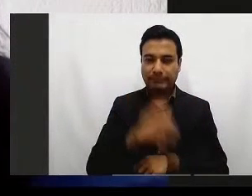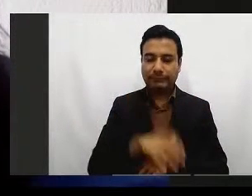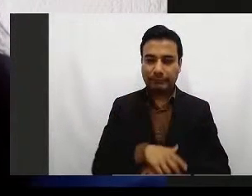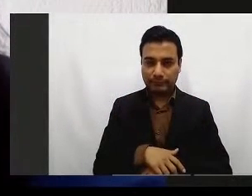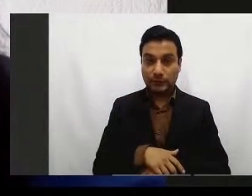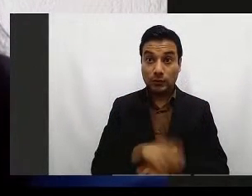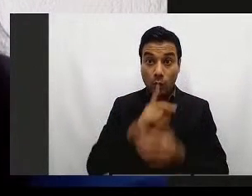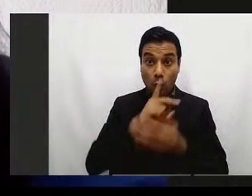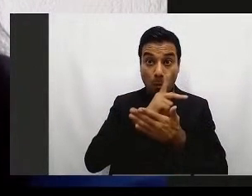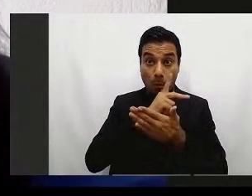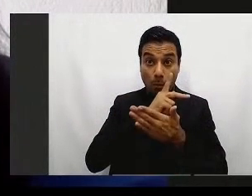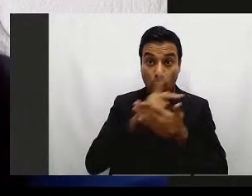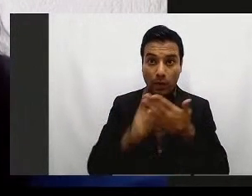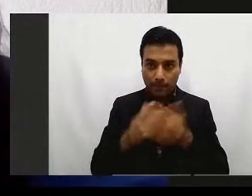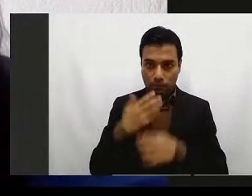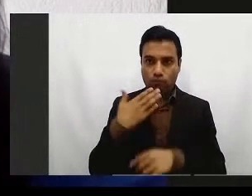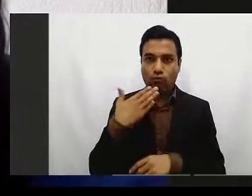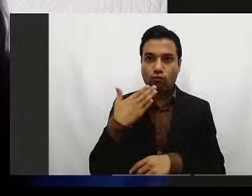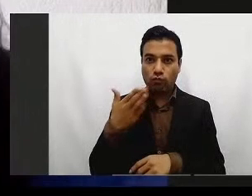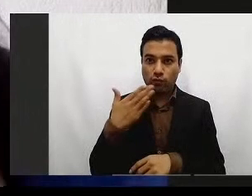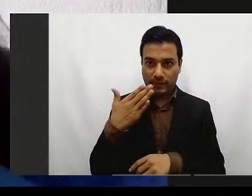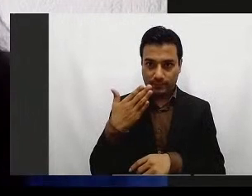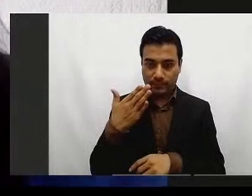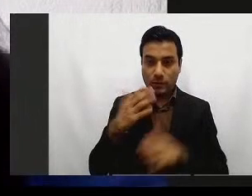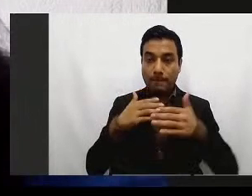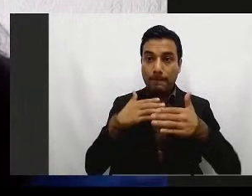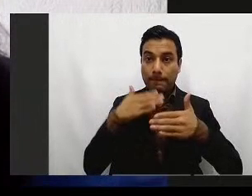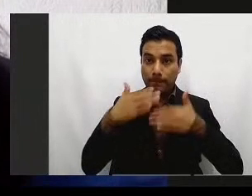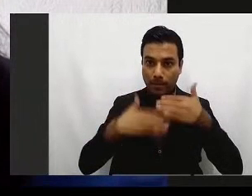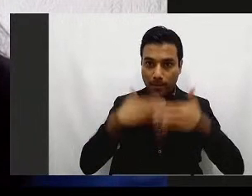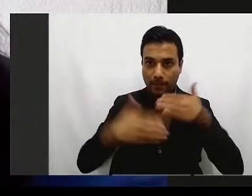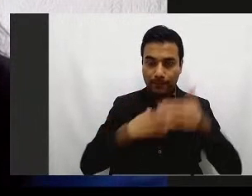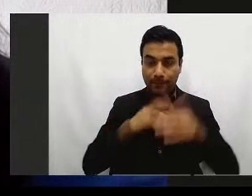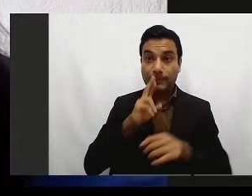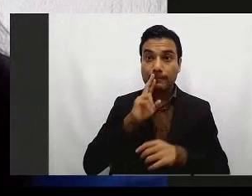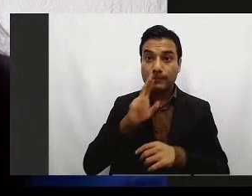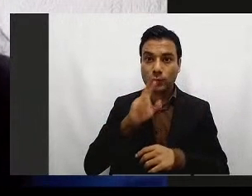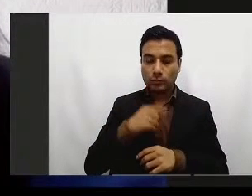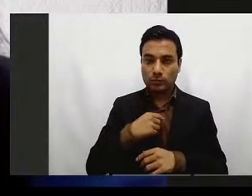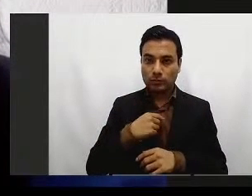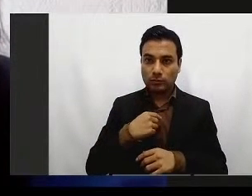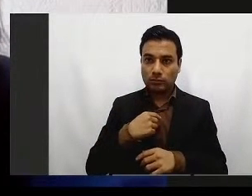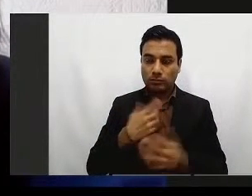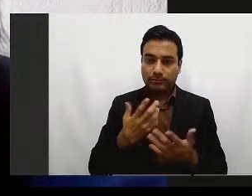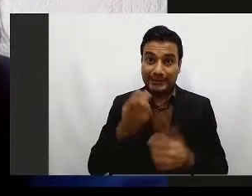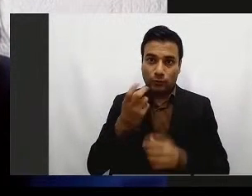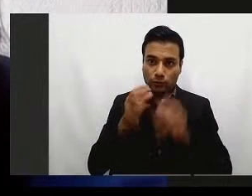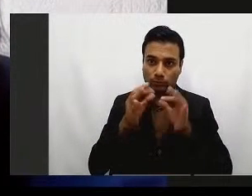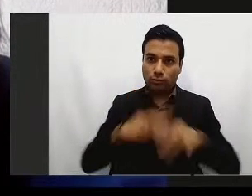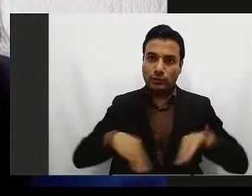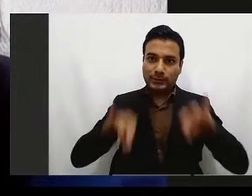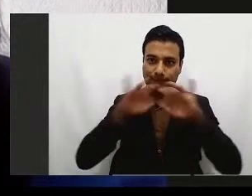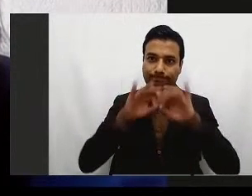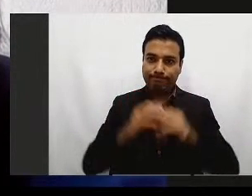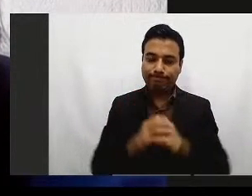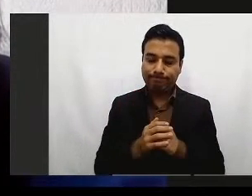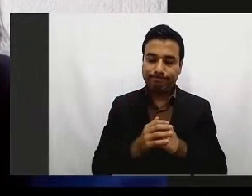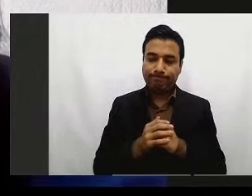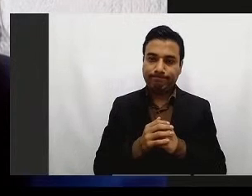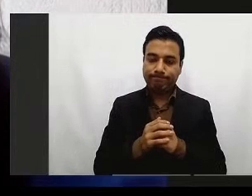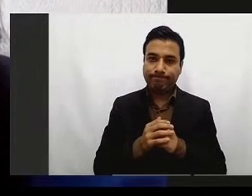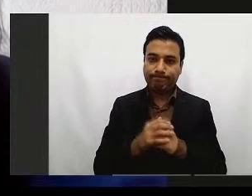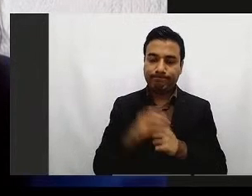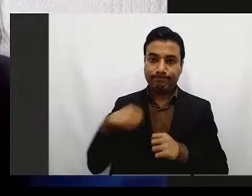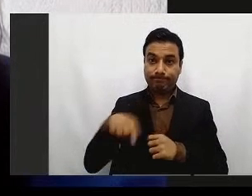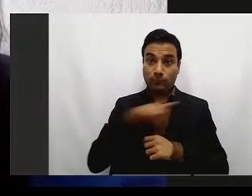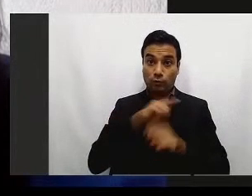programa se fueron logrando y nos los transmitieron a nosotros, que eso era pues muy importante, ¿no? Para nosotros como